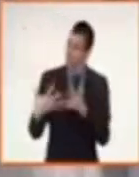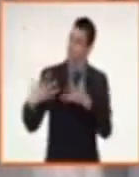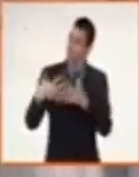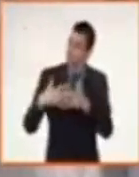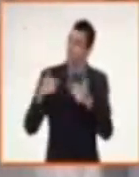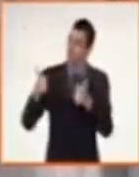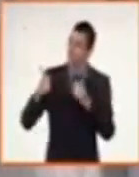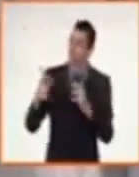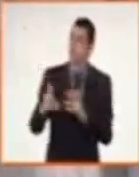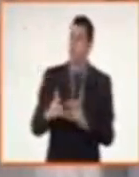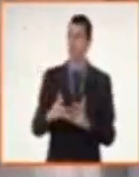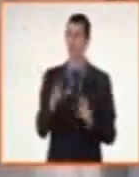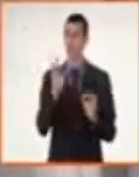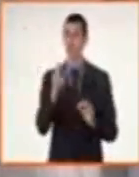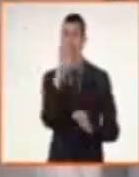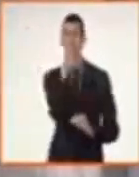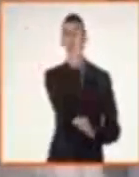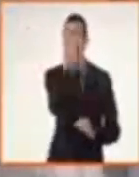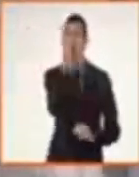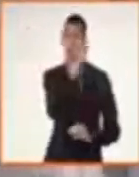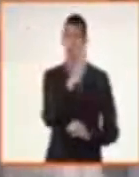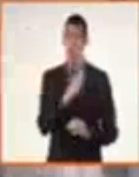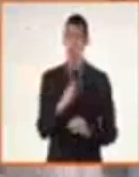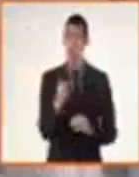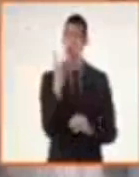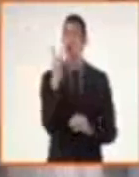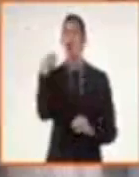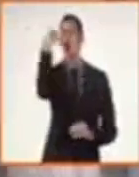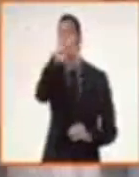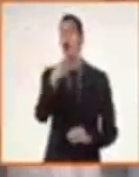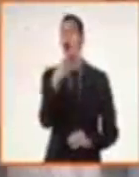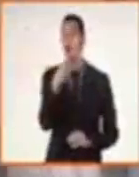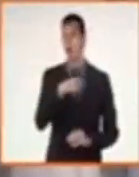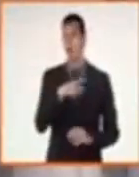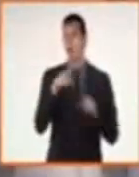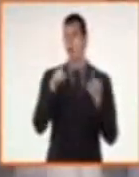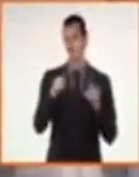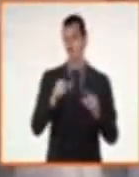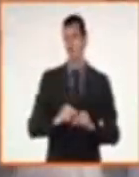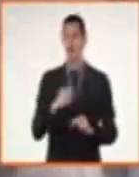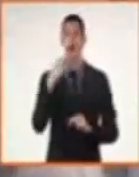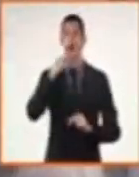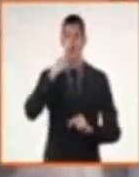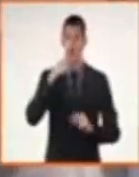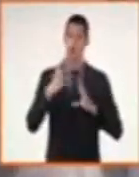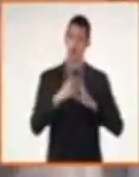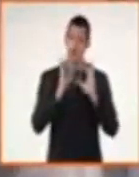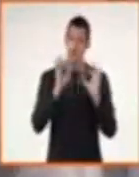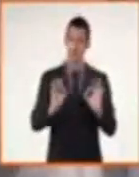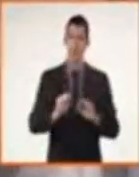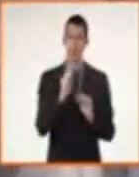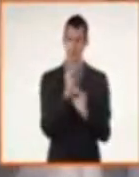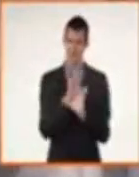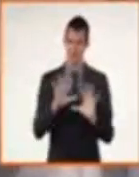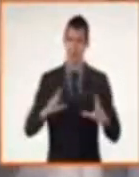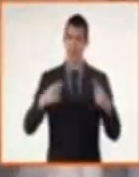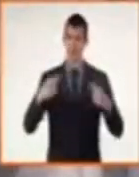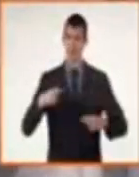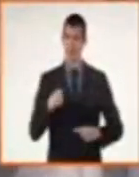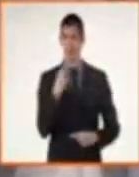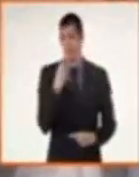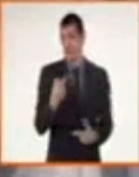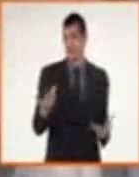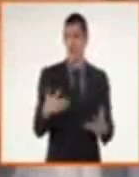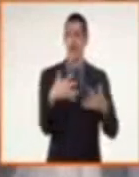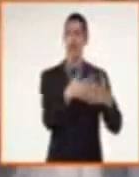como diría Díaz-Canel, porque a veces uno tiene que convertir esto en el lenguaje popular y decirlo con todas las letras. El gobierno de los Estados Unidos